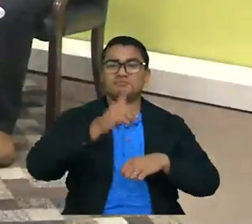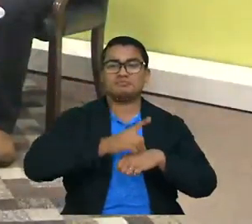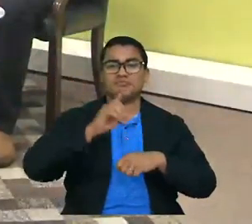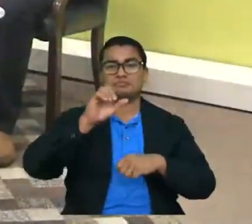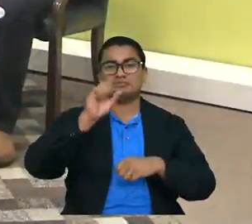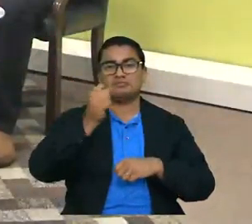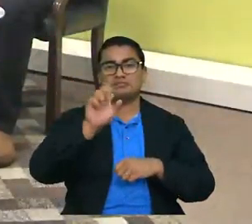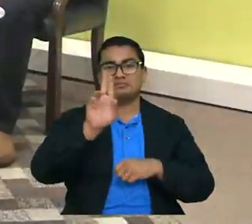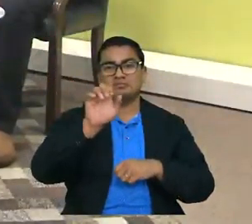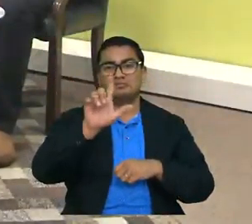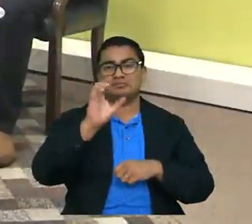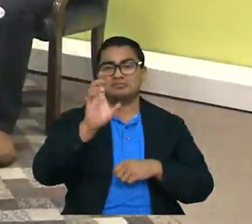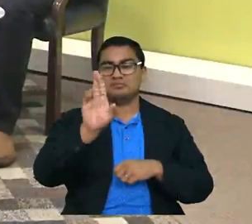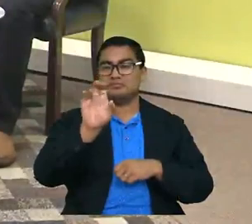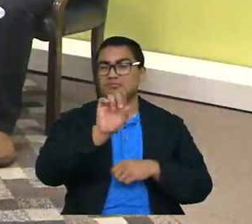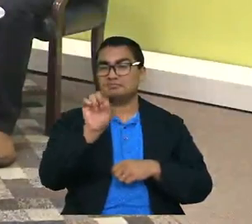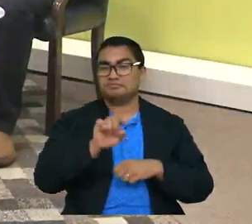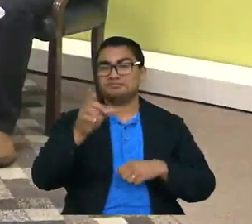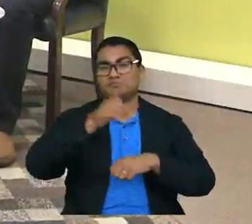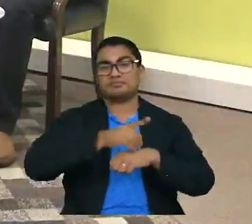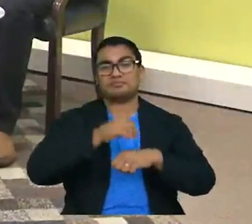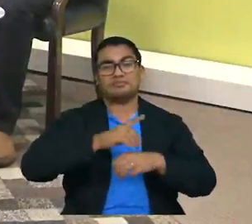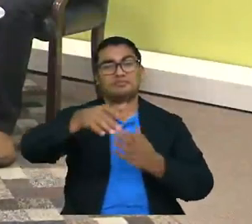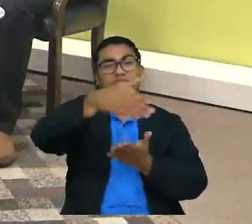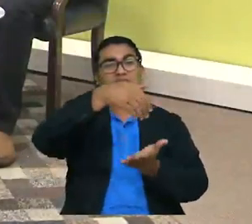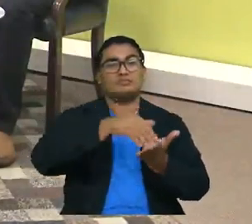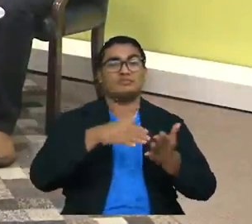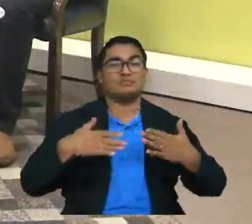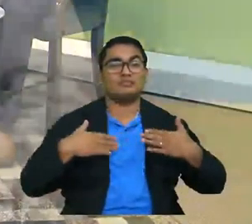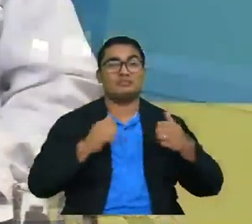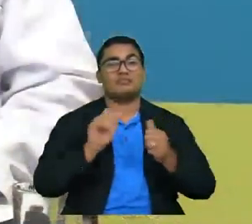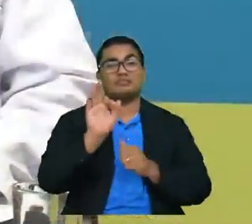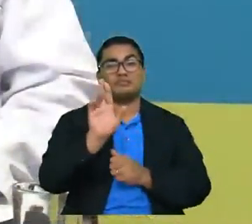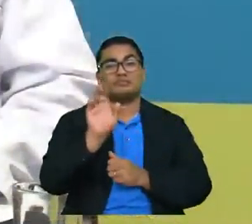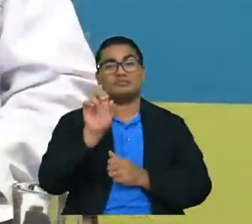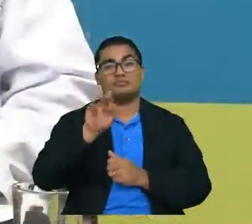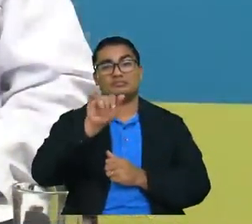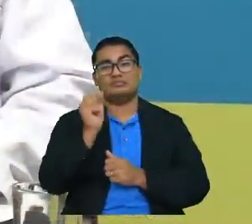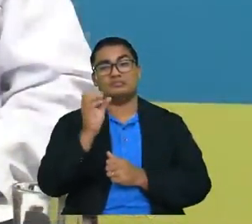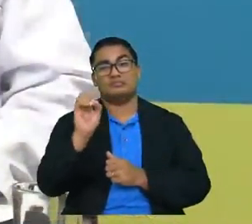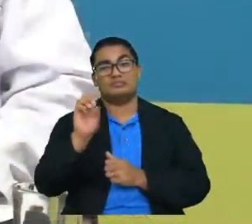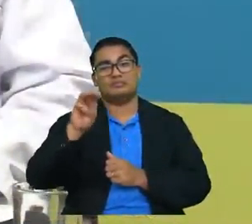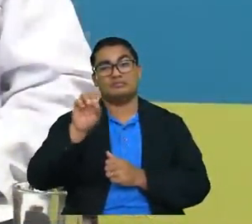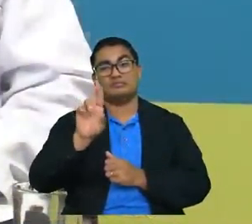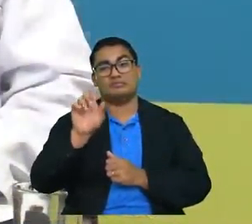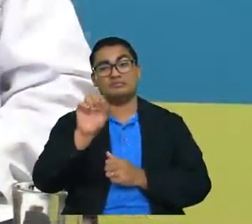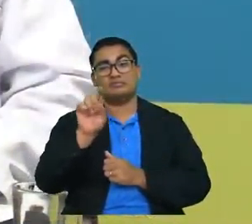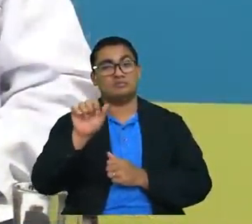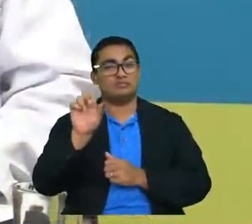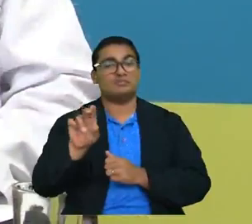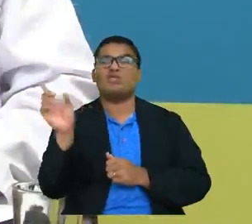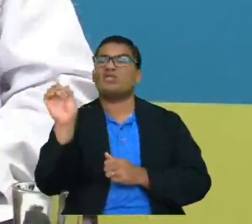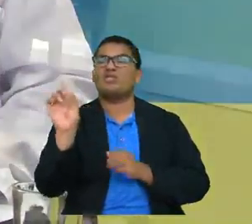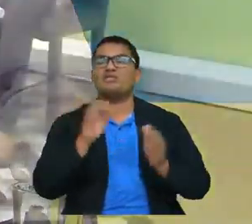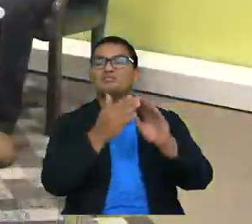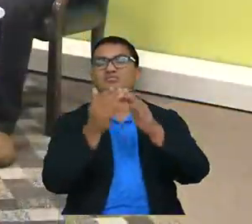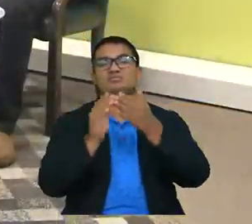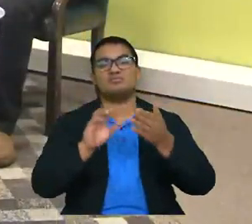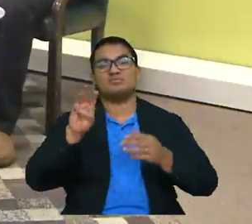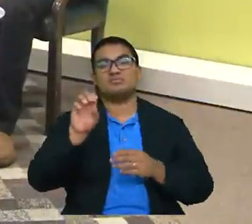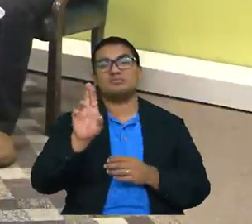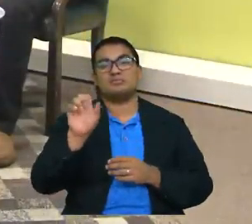es médico general del Centro de Salud Francisco Morazán, ubicado en la colonia Morazán, ¿verdad? Así es. En la colonia